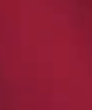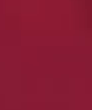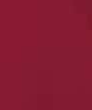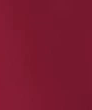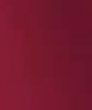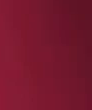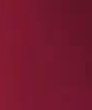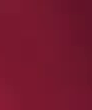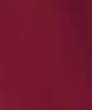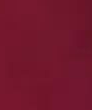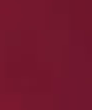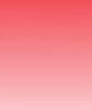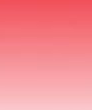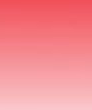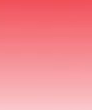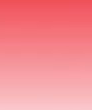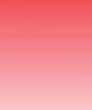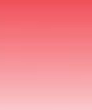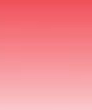gobierno de mexico